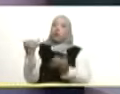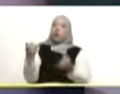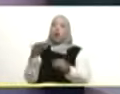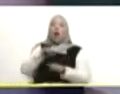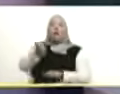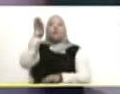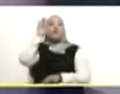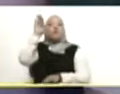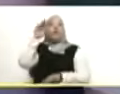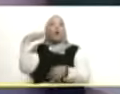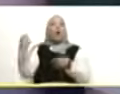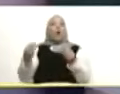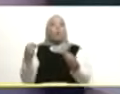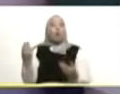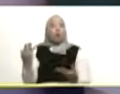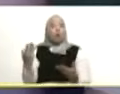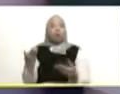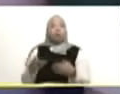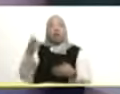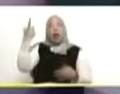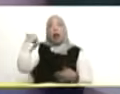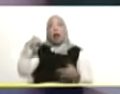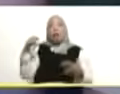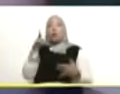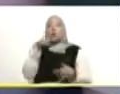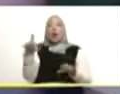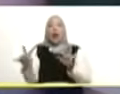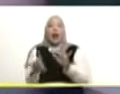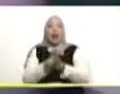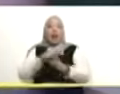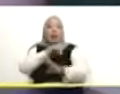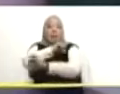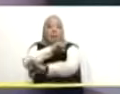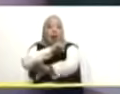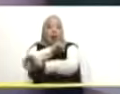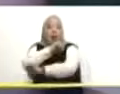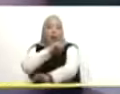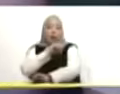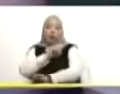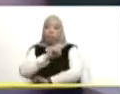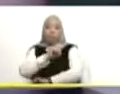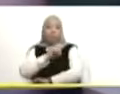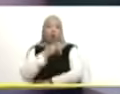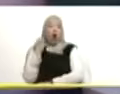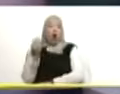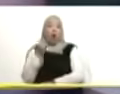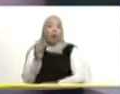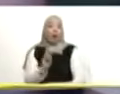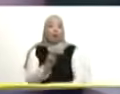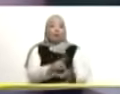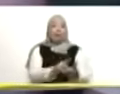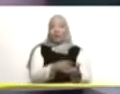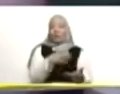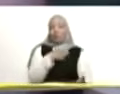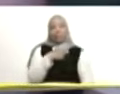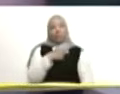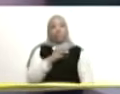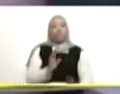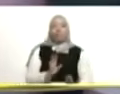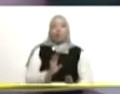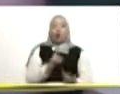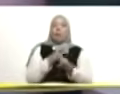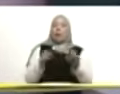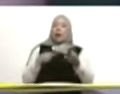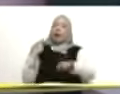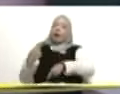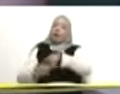pasado, cuando existía, por ejemplo, la ley de vagos y maleantes, no había espacios para que la juventud se divirtiera. Hoy la revolución sigue